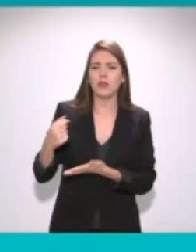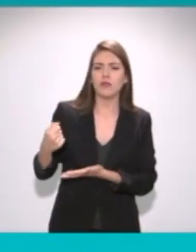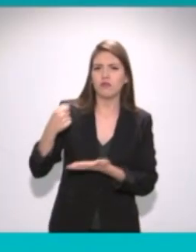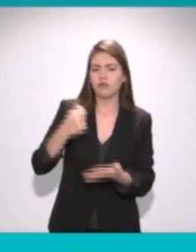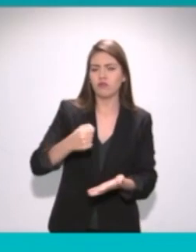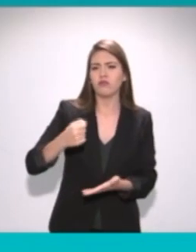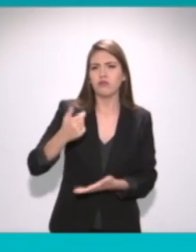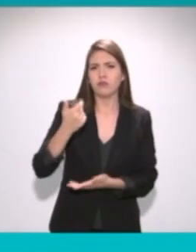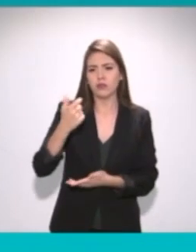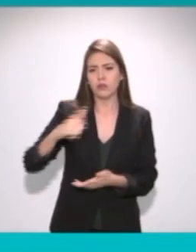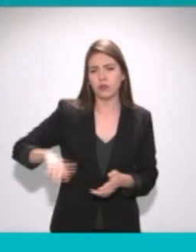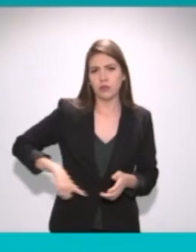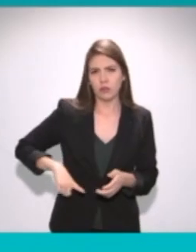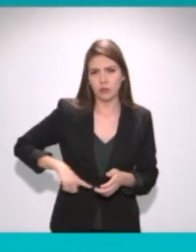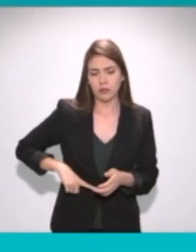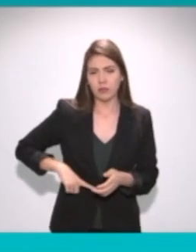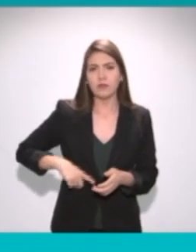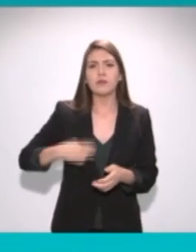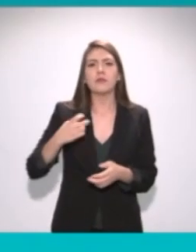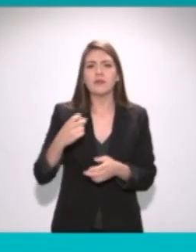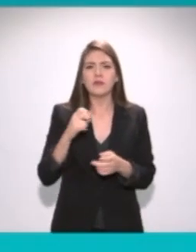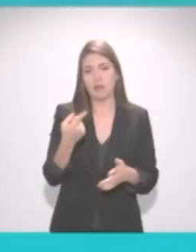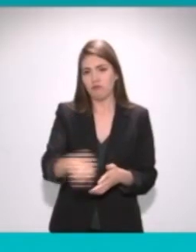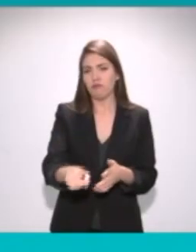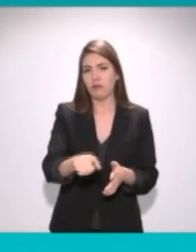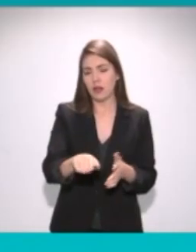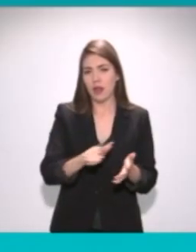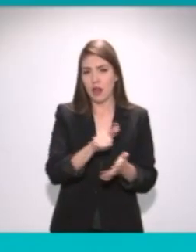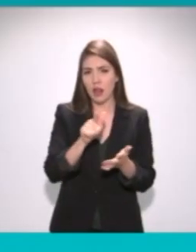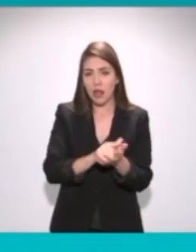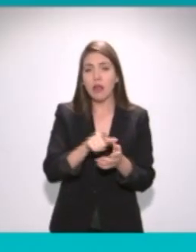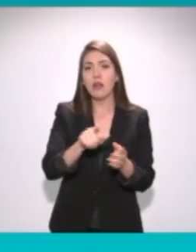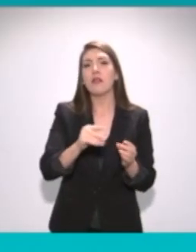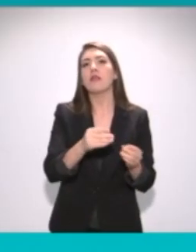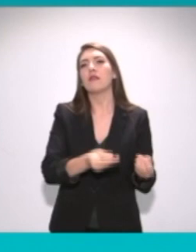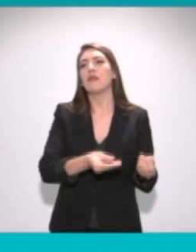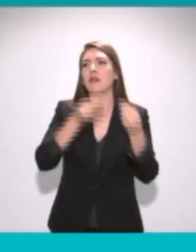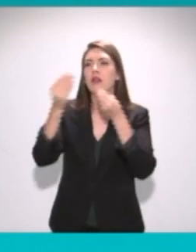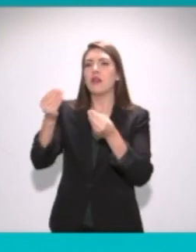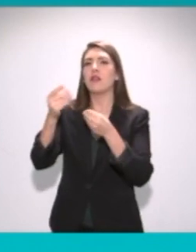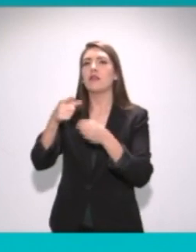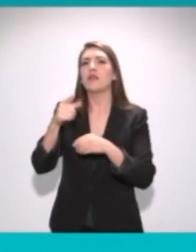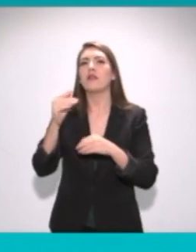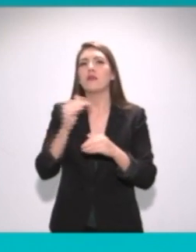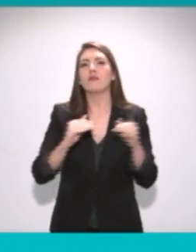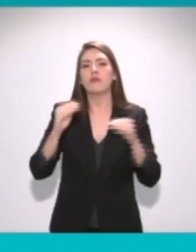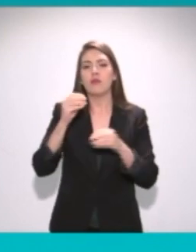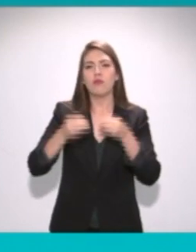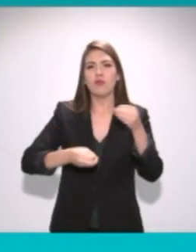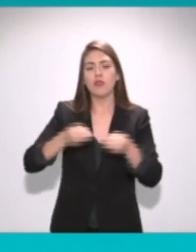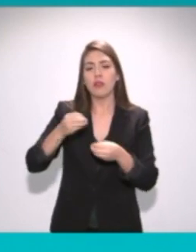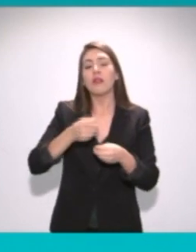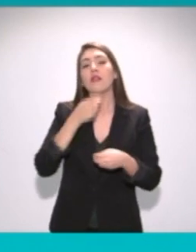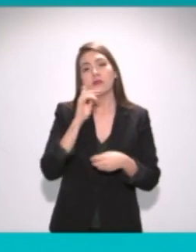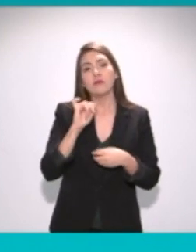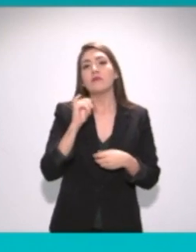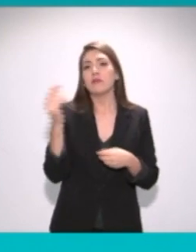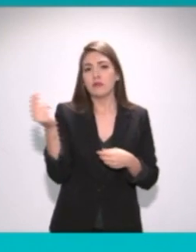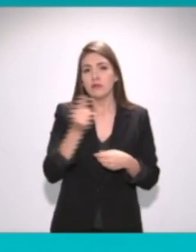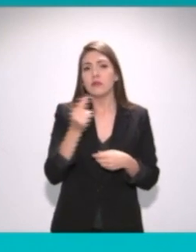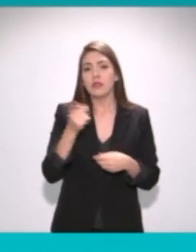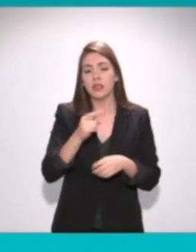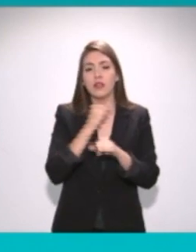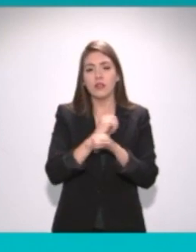así como de sus estrategias operativas y de las unidades de vuelo. La Corte, como lo dijo, resolvió que sí era información reservada, dado,